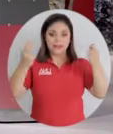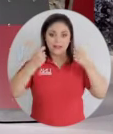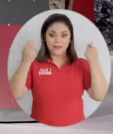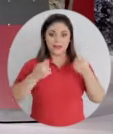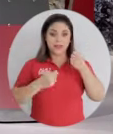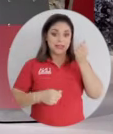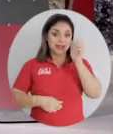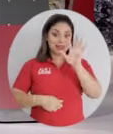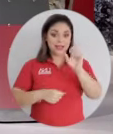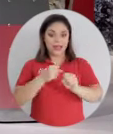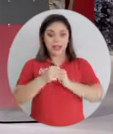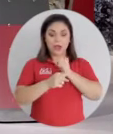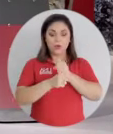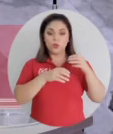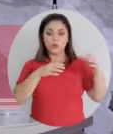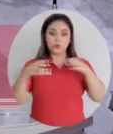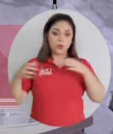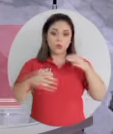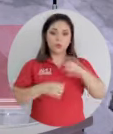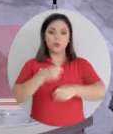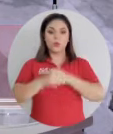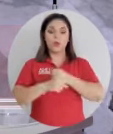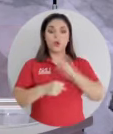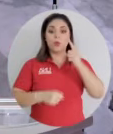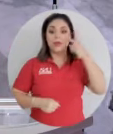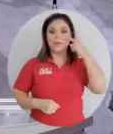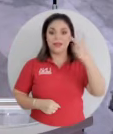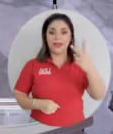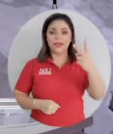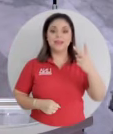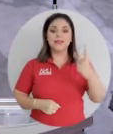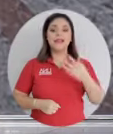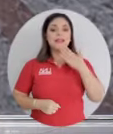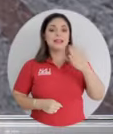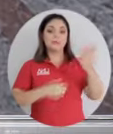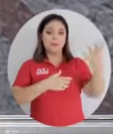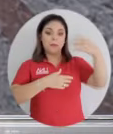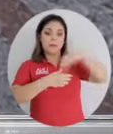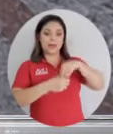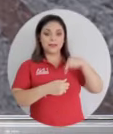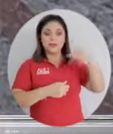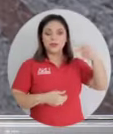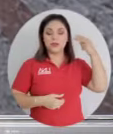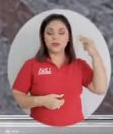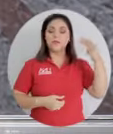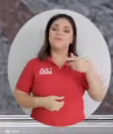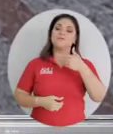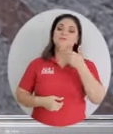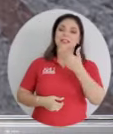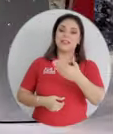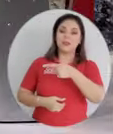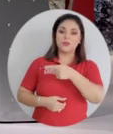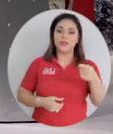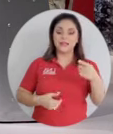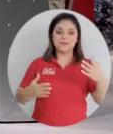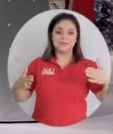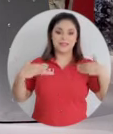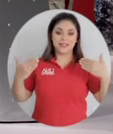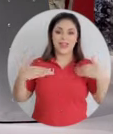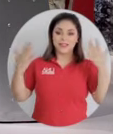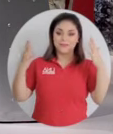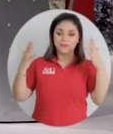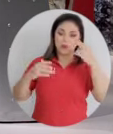celebraciones del 15 aniversario de Una Mirada. Gracias, Shirley, por ser parte de esta historia. No, y muchas felicidades, ha sido un honor. Bueno, como ha sido